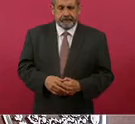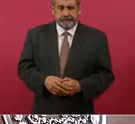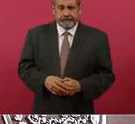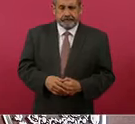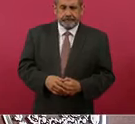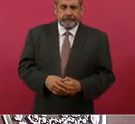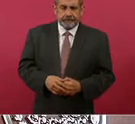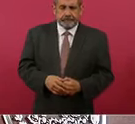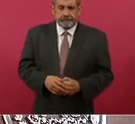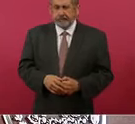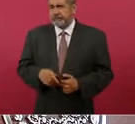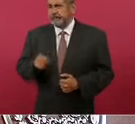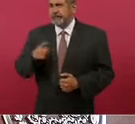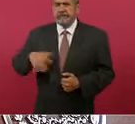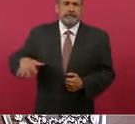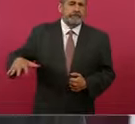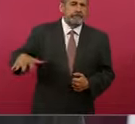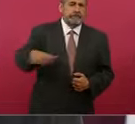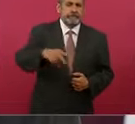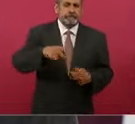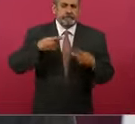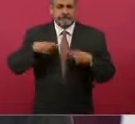La voz del pueblo es la voz.